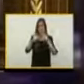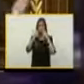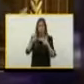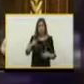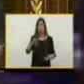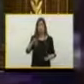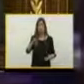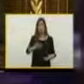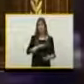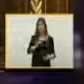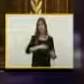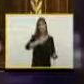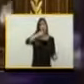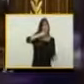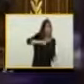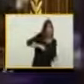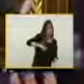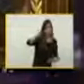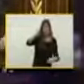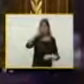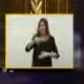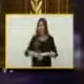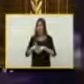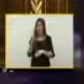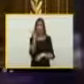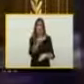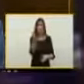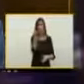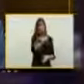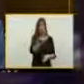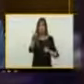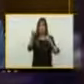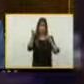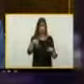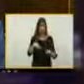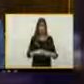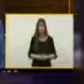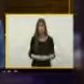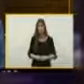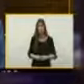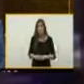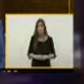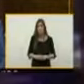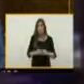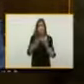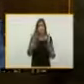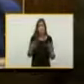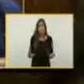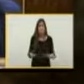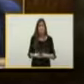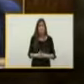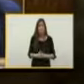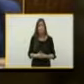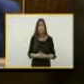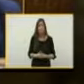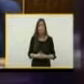ese tipo de reivindicación. Por tanto, esa é a fundamental. O el gran pacto, que no es posible, porque las bases, una buena parte de las